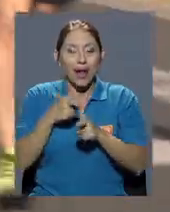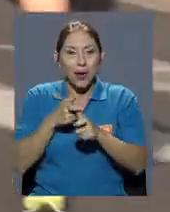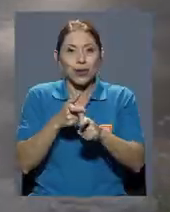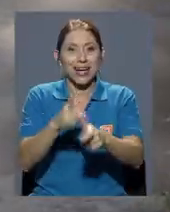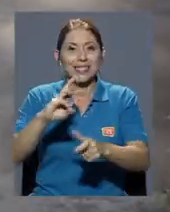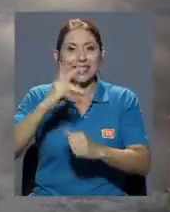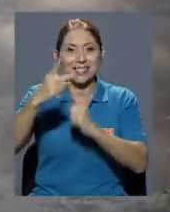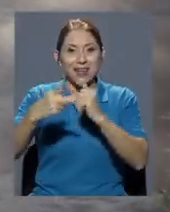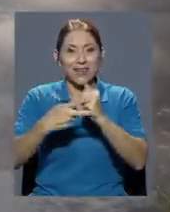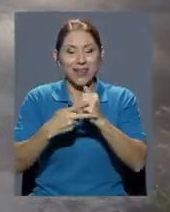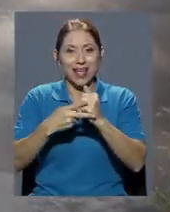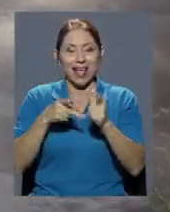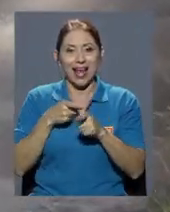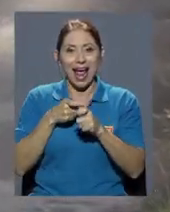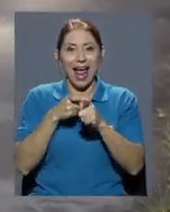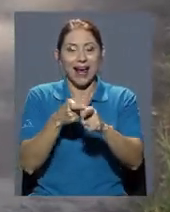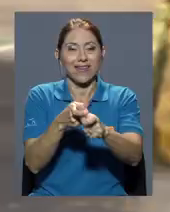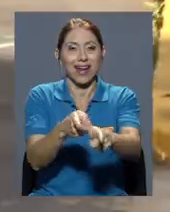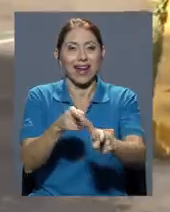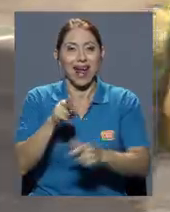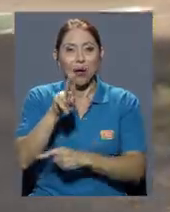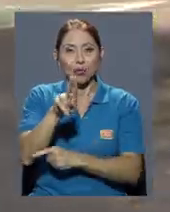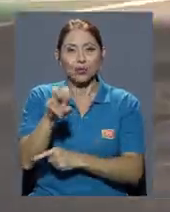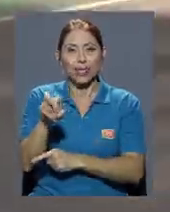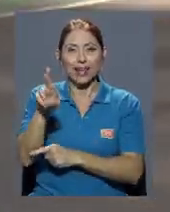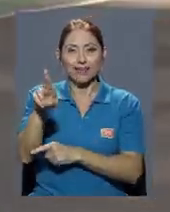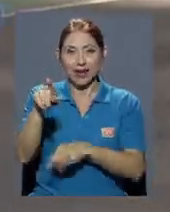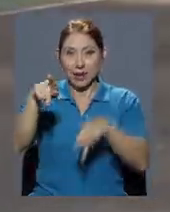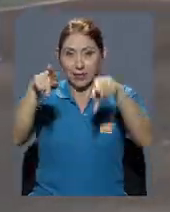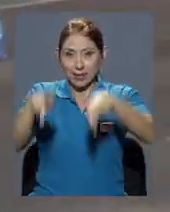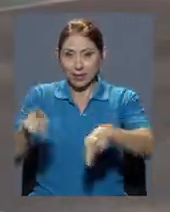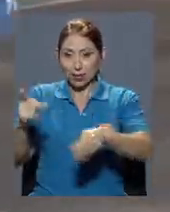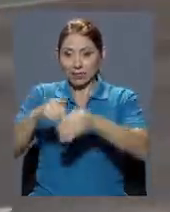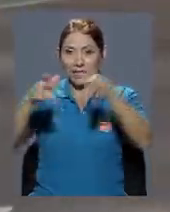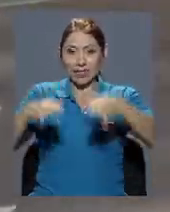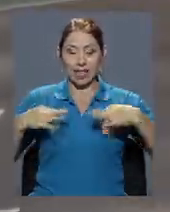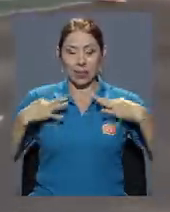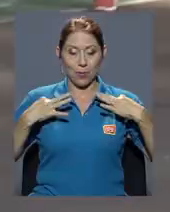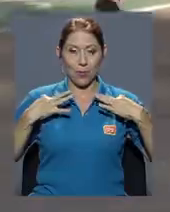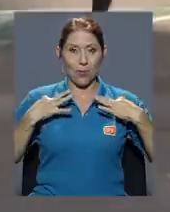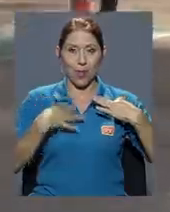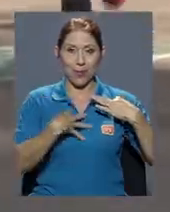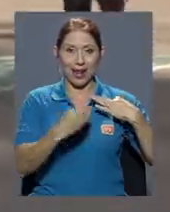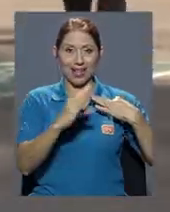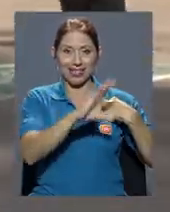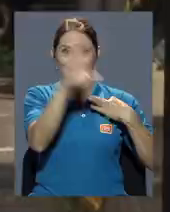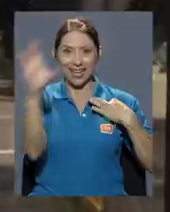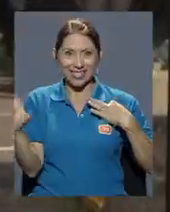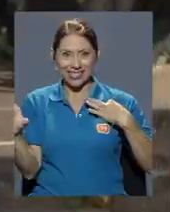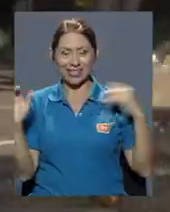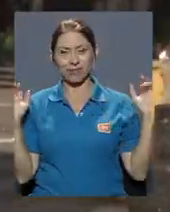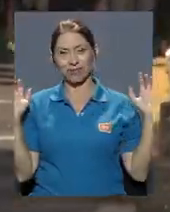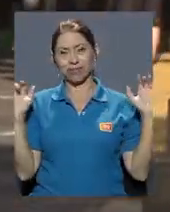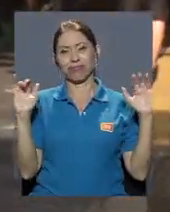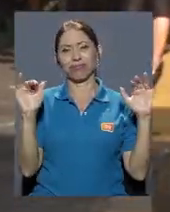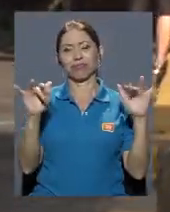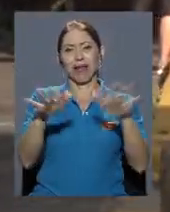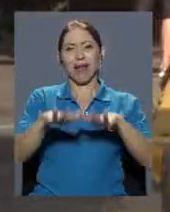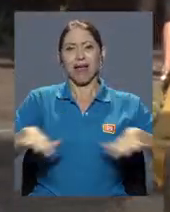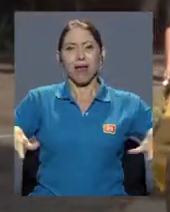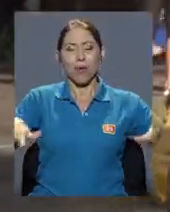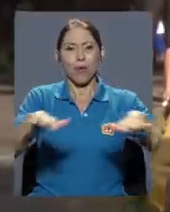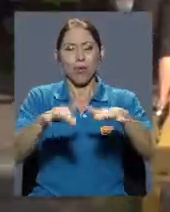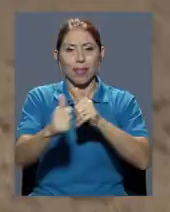edición de la carrera atlética UCR. Los participantes en sus camisetas blanquicelestes llenaron las instalaciones deportivas de